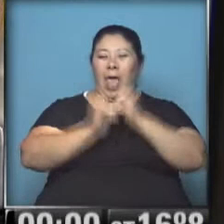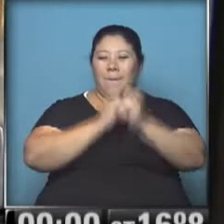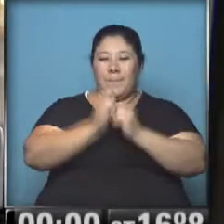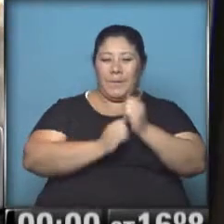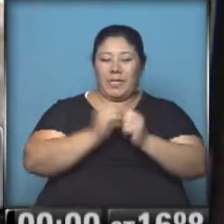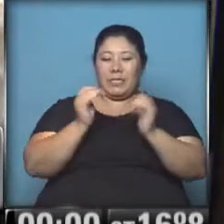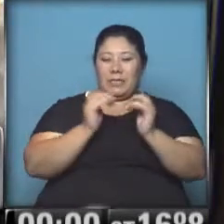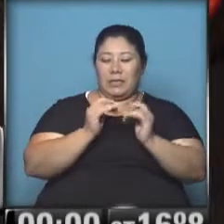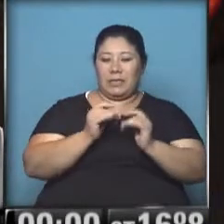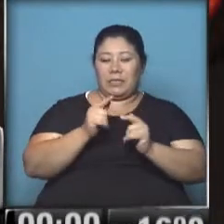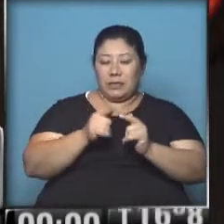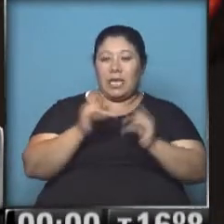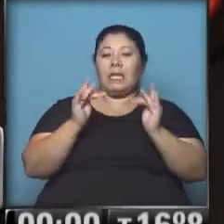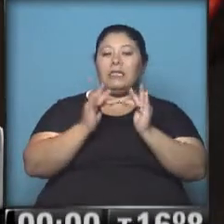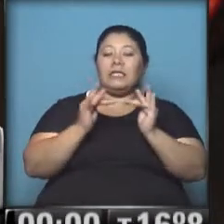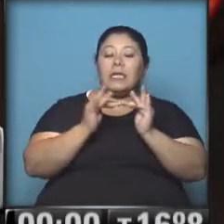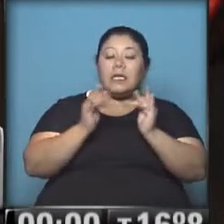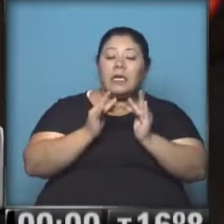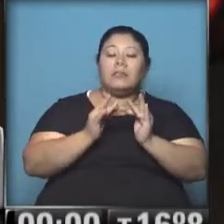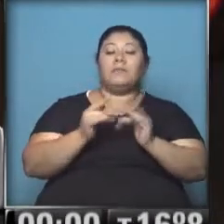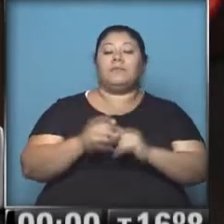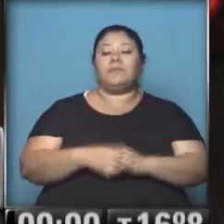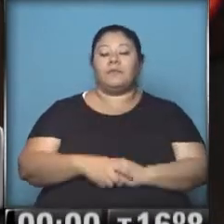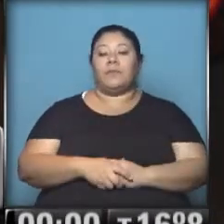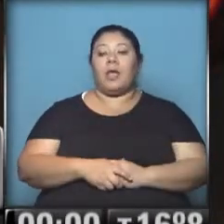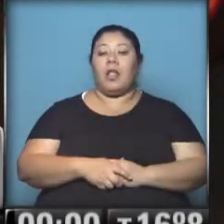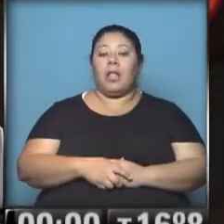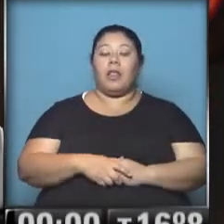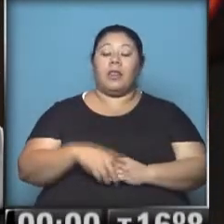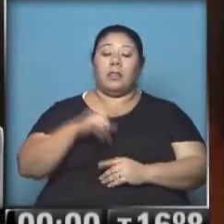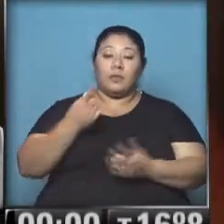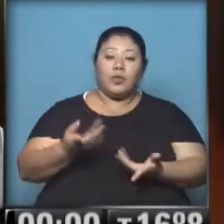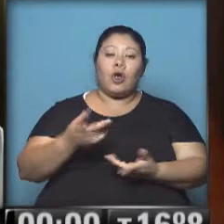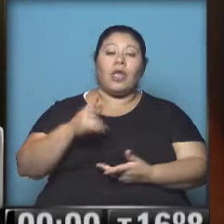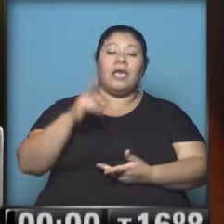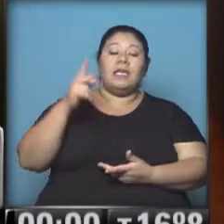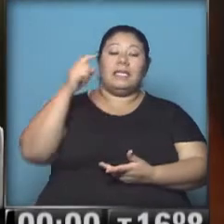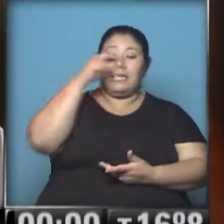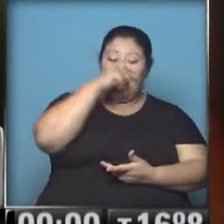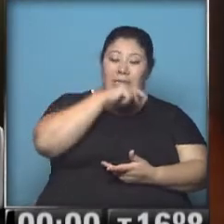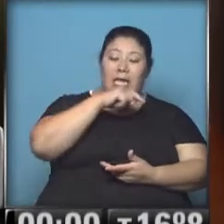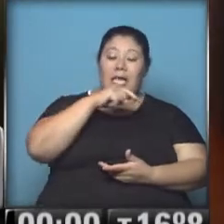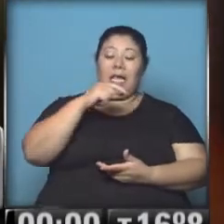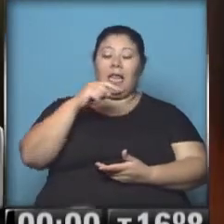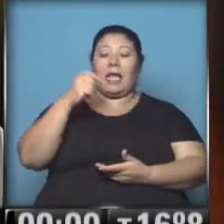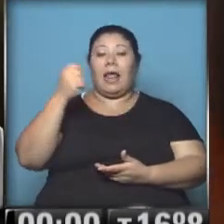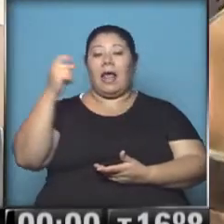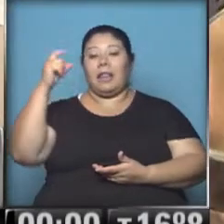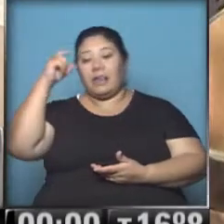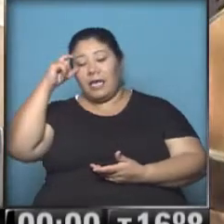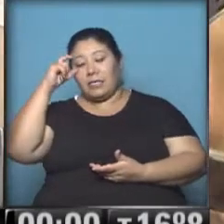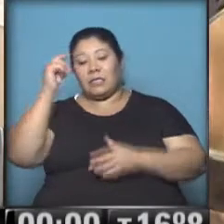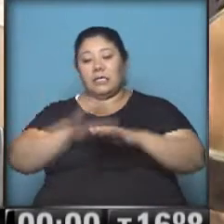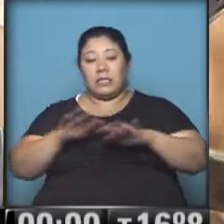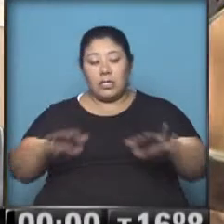uso responsable de Internet en las nuevas tecnologías, se ha demostrado que 7 de cada 10 menores comparten sus nombres reales